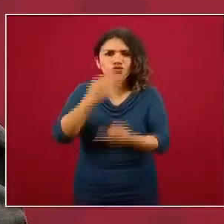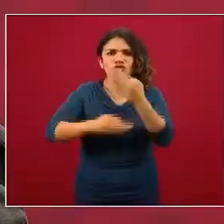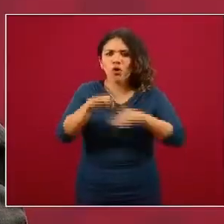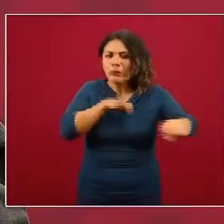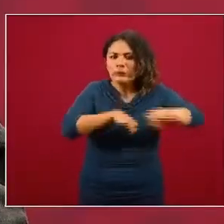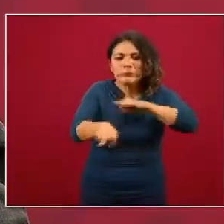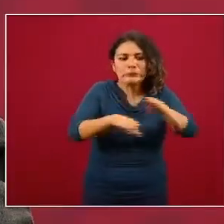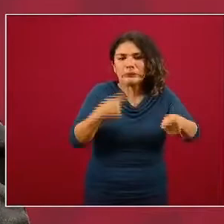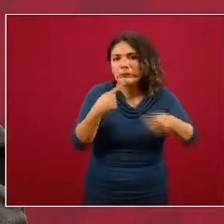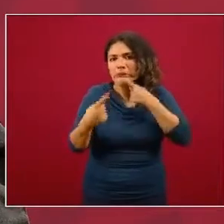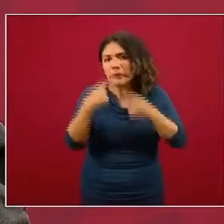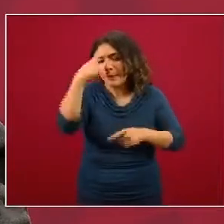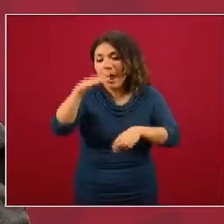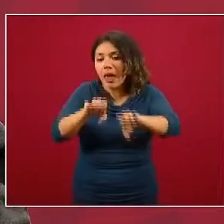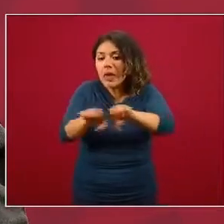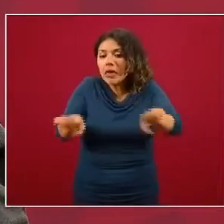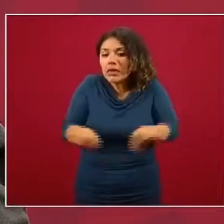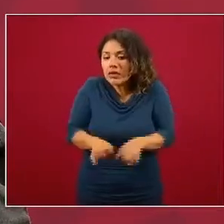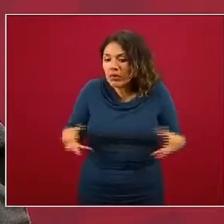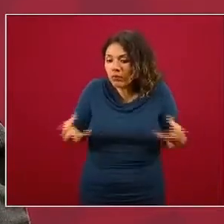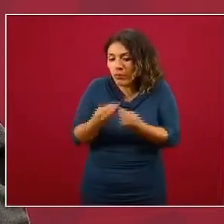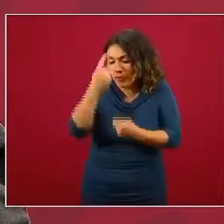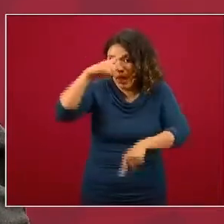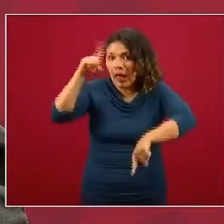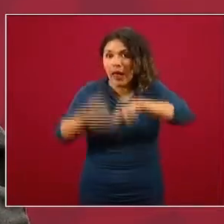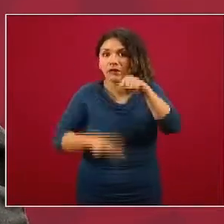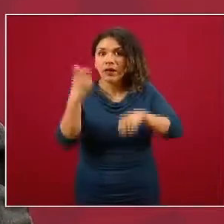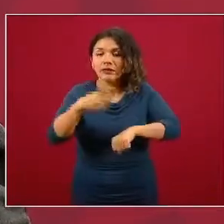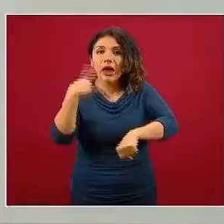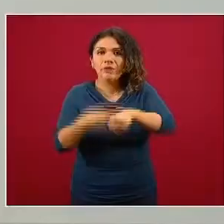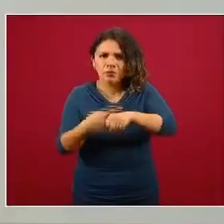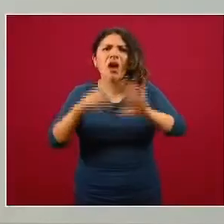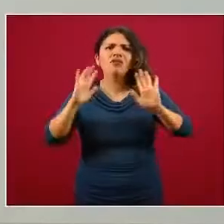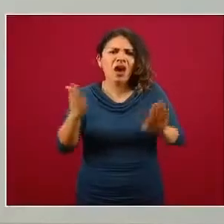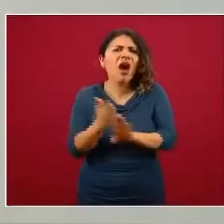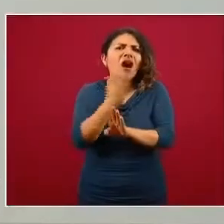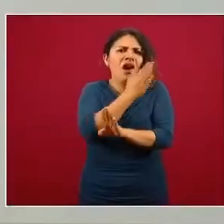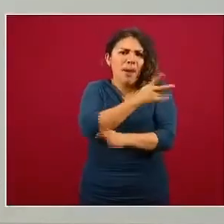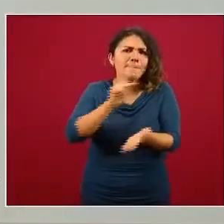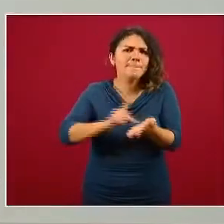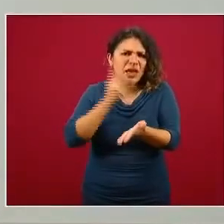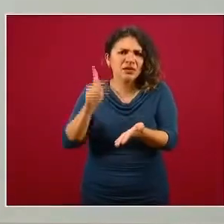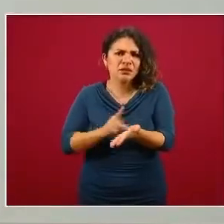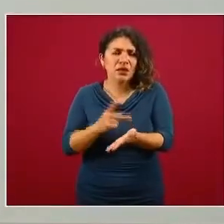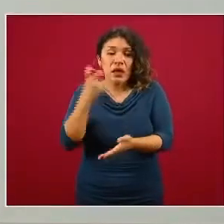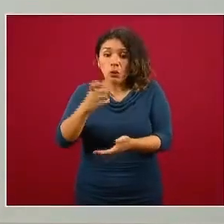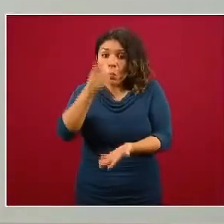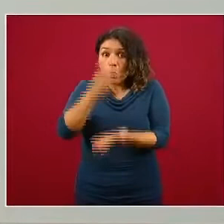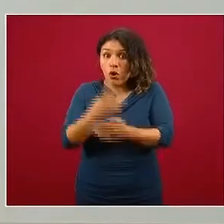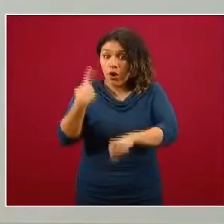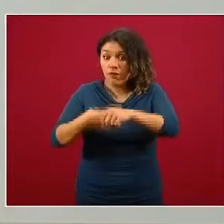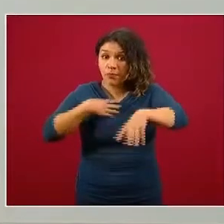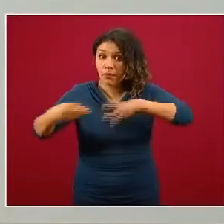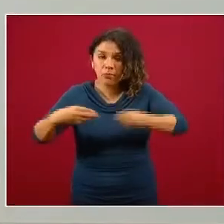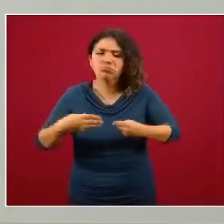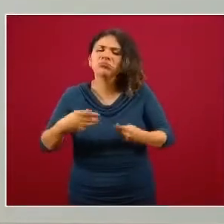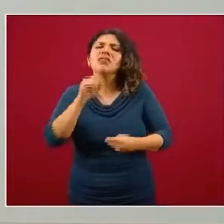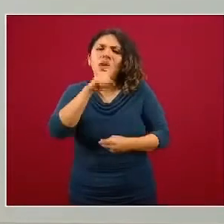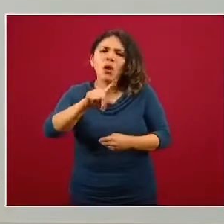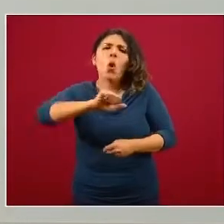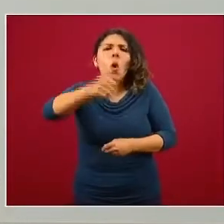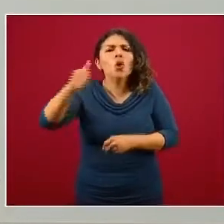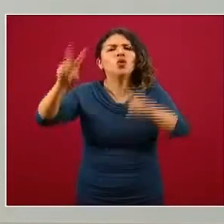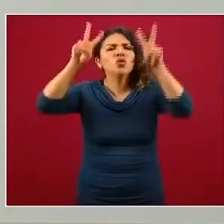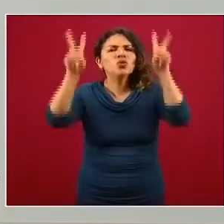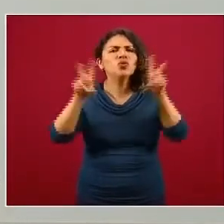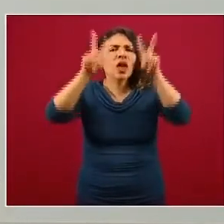para pues trabajar en equipo para esta pandemia y se ha realizado, no nada más en el área epidemiológica, sino también por supuesto en otras